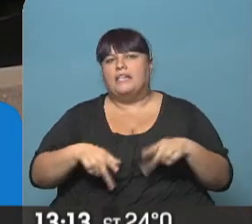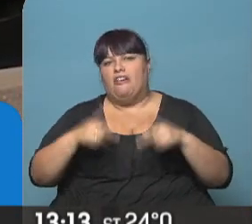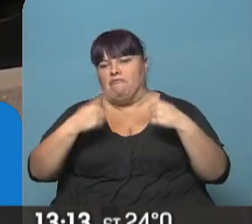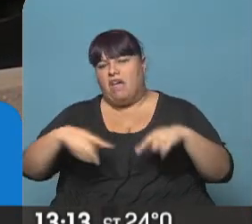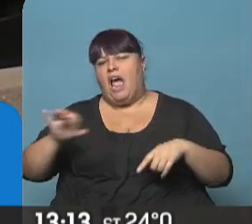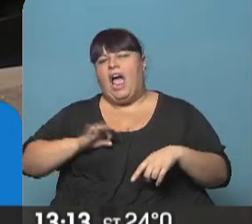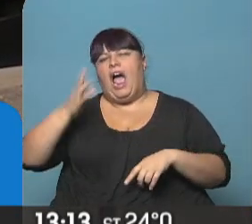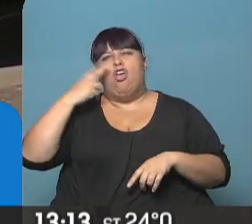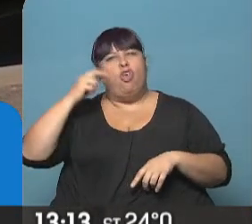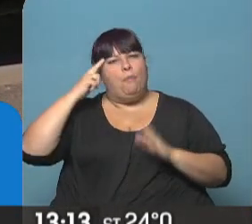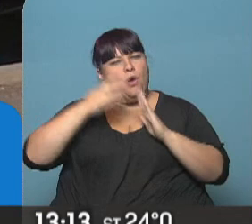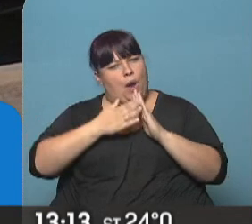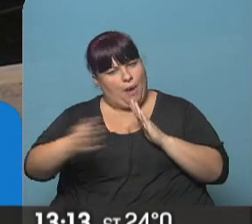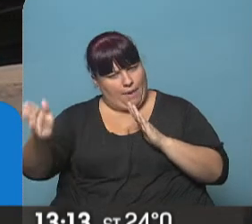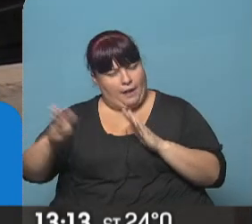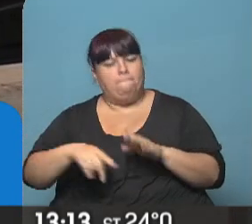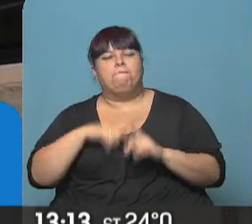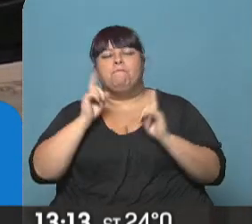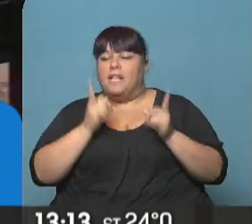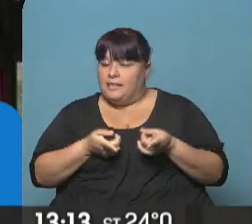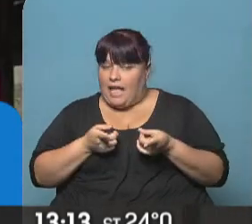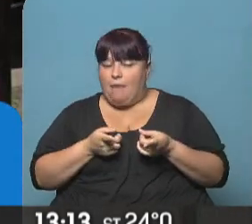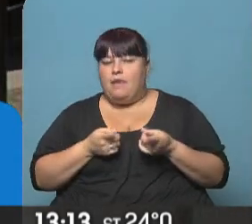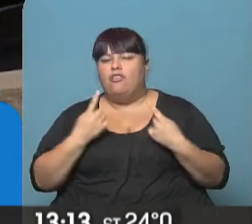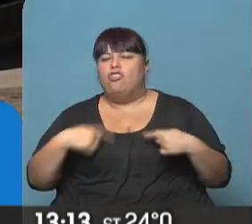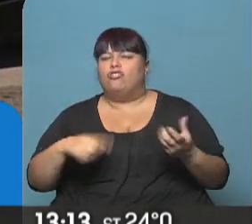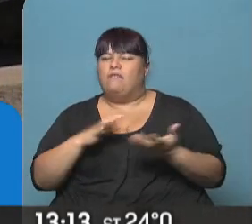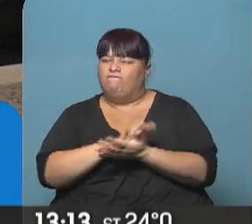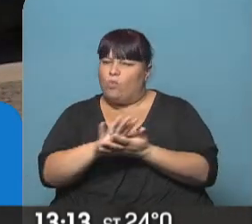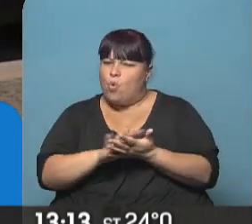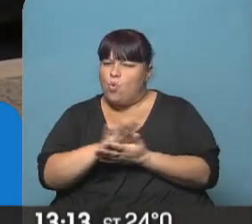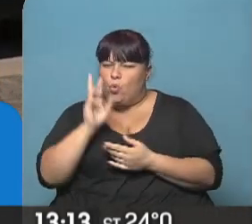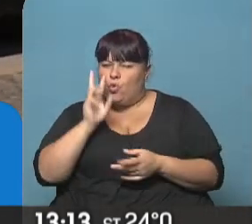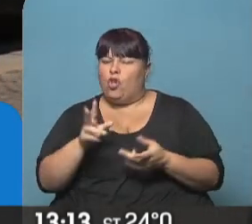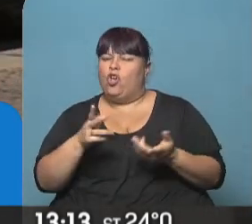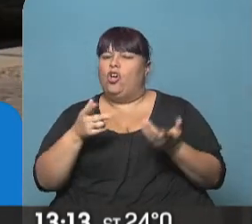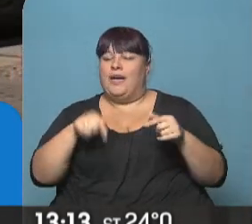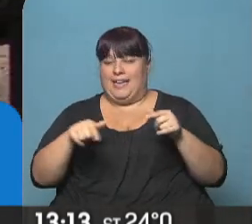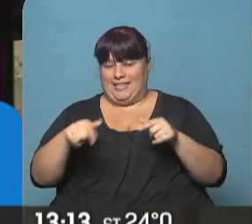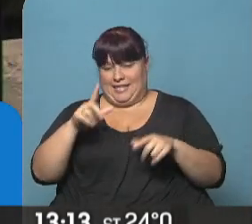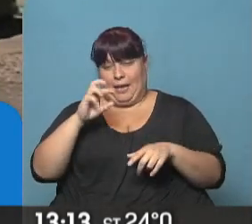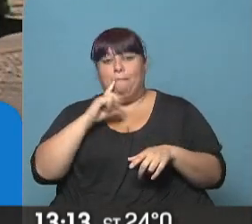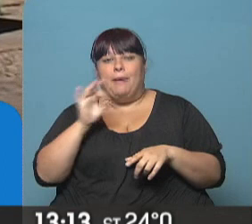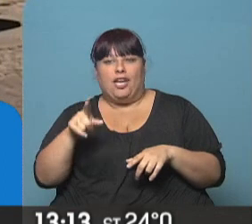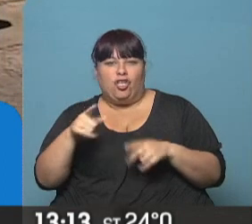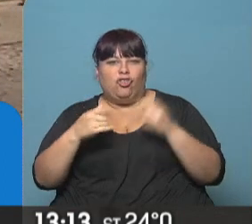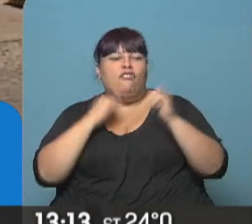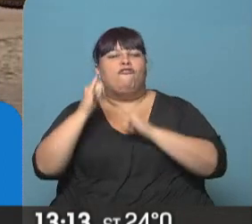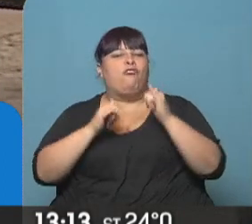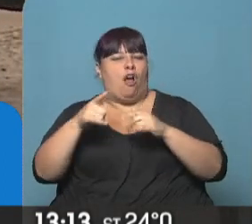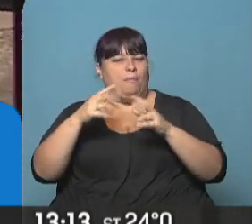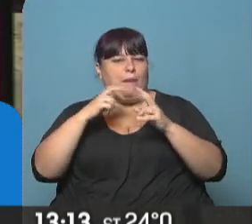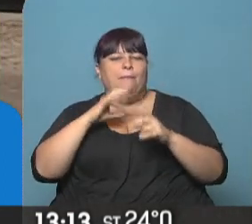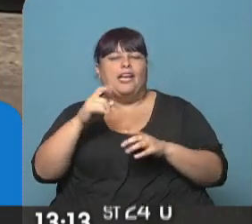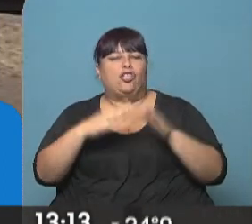por el año de 2009 en adelante, también por supuesto irregularidades que según este perito o este informe, perdón, que los peritos